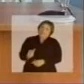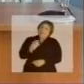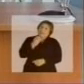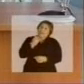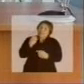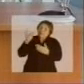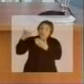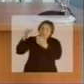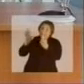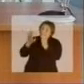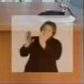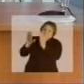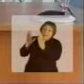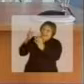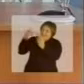está buena parte